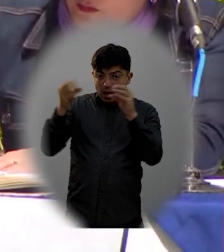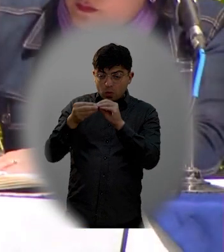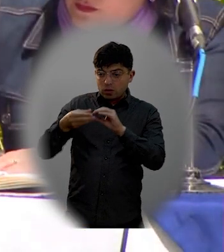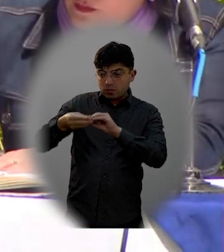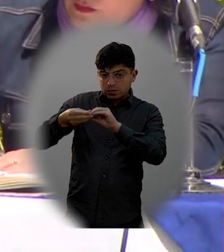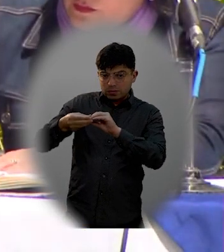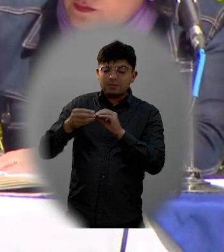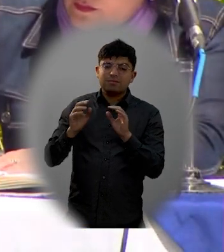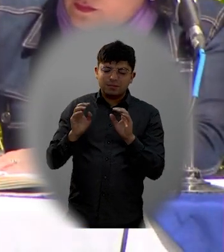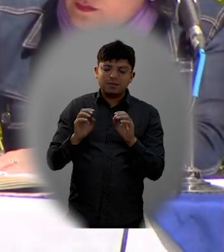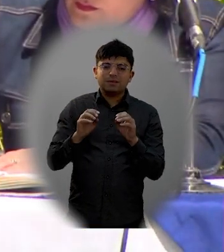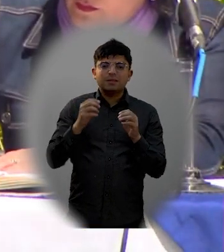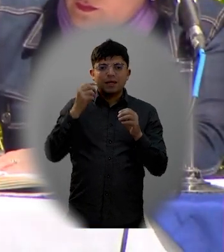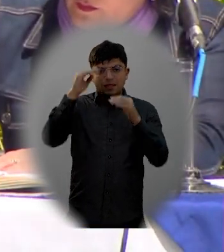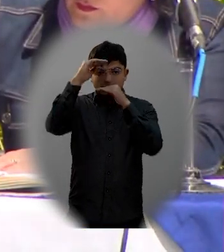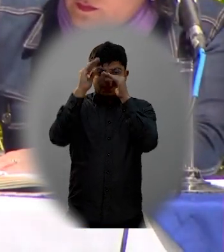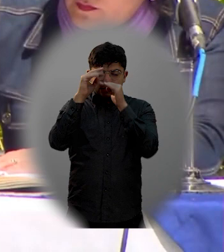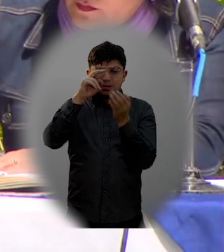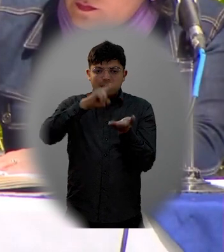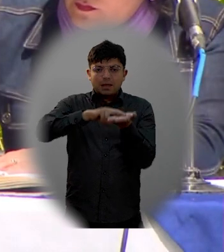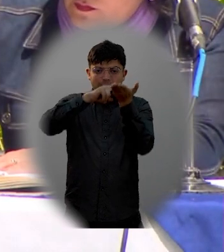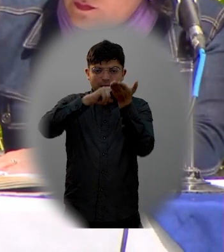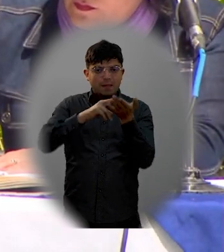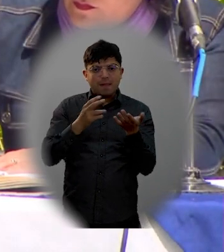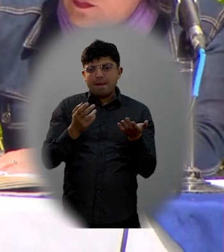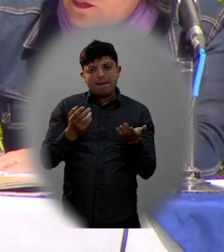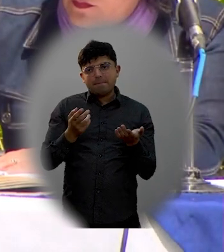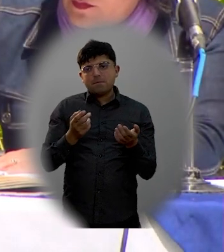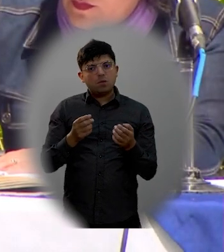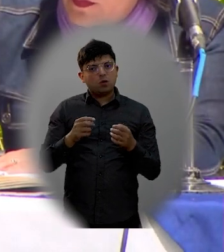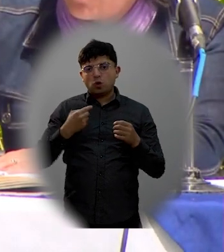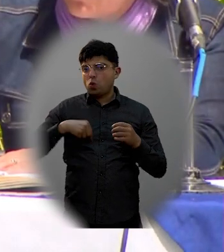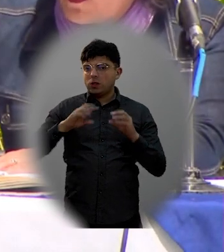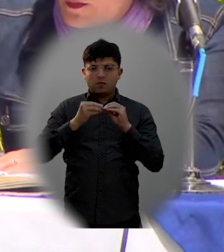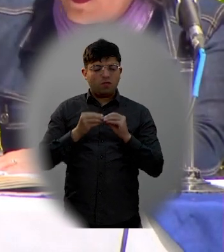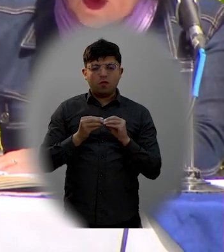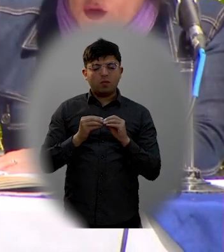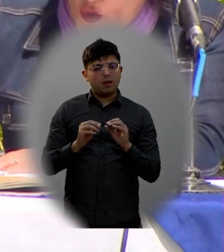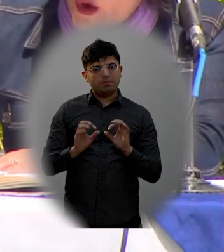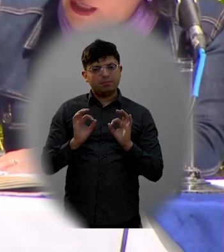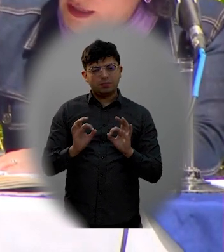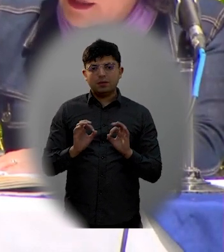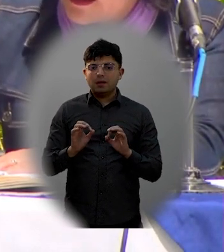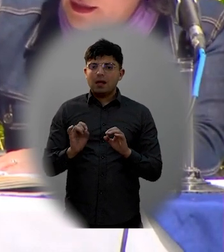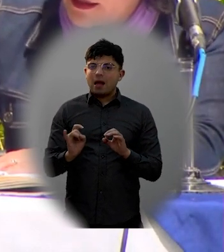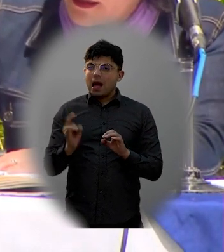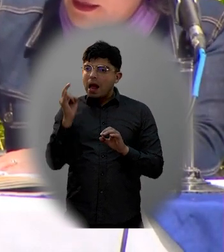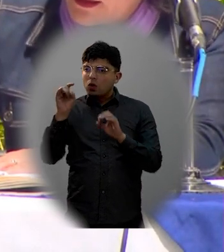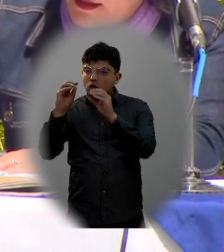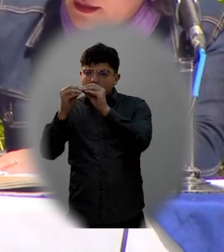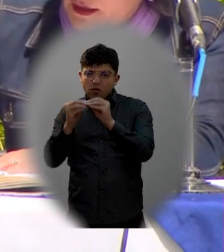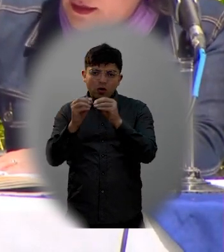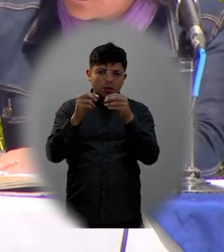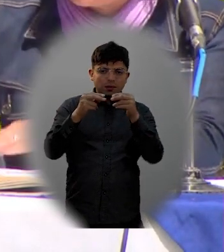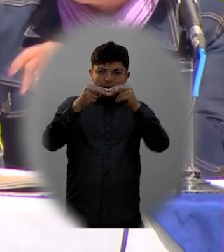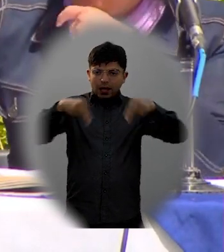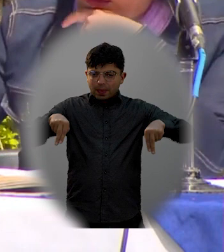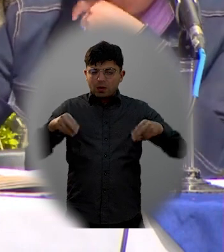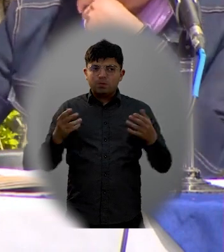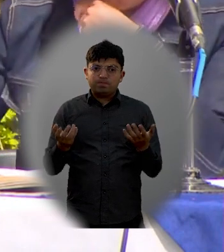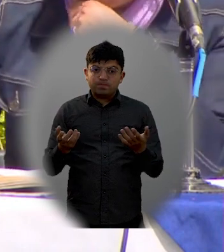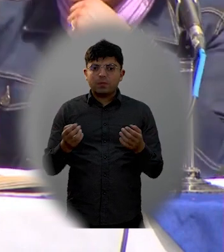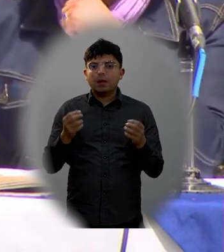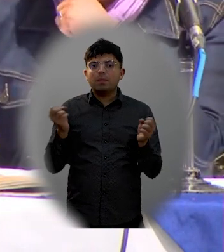parte del paradigma restaurativo, no podría ser la forma de enfrentar algunas formas de violencia basada en género, como